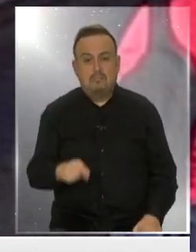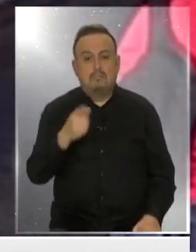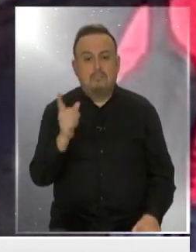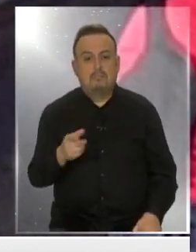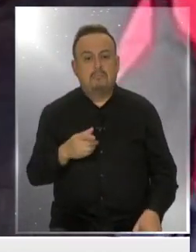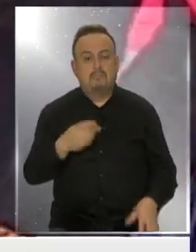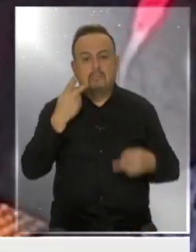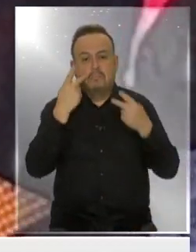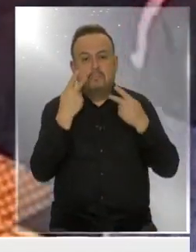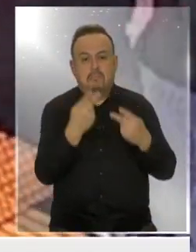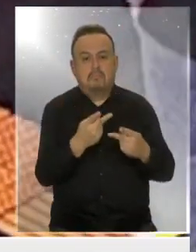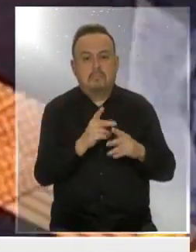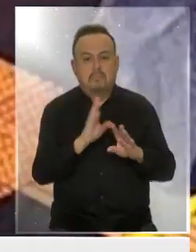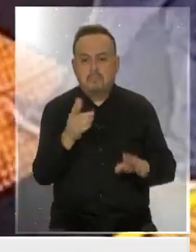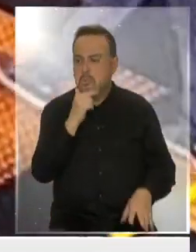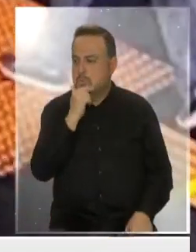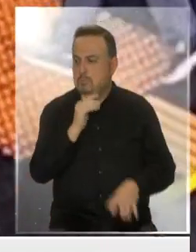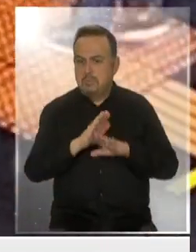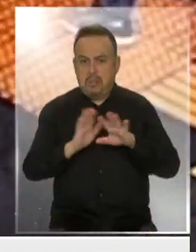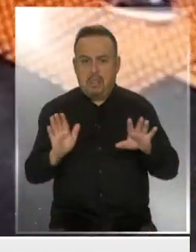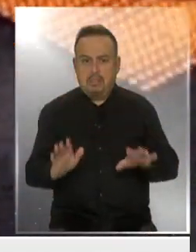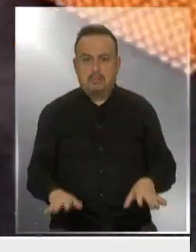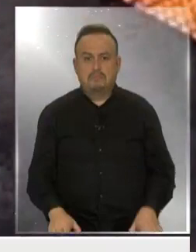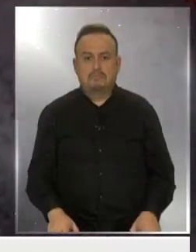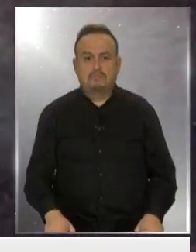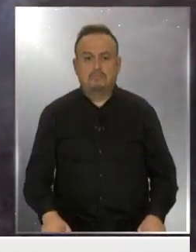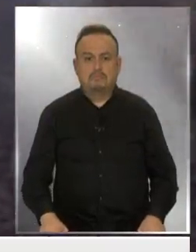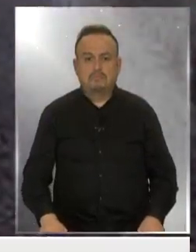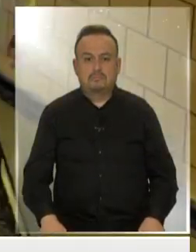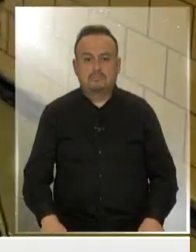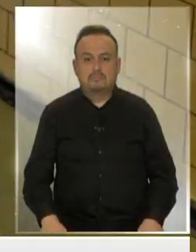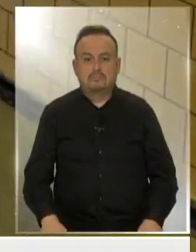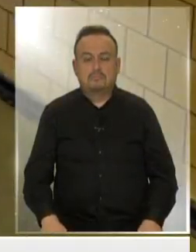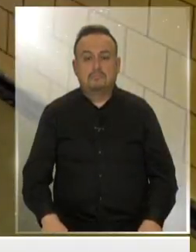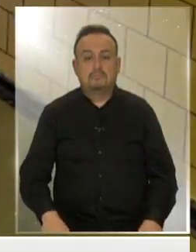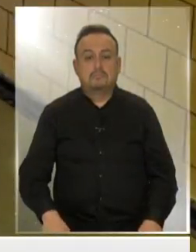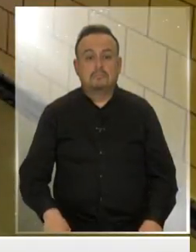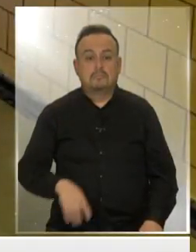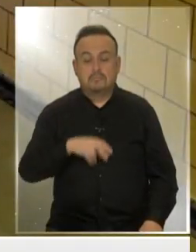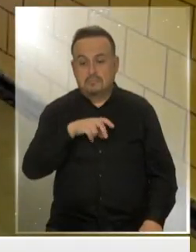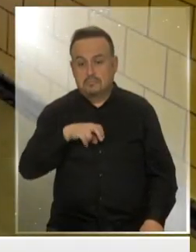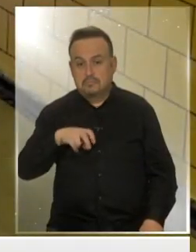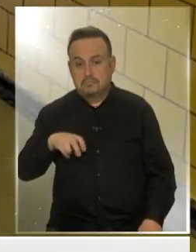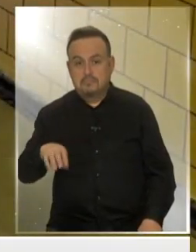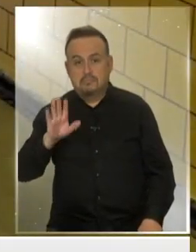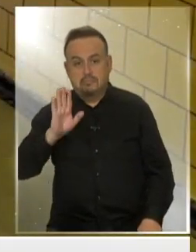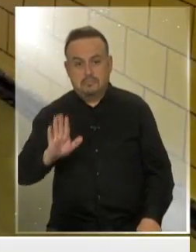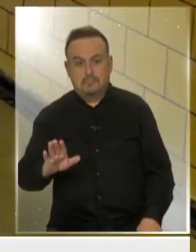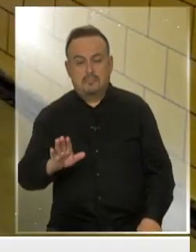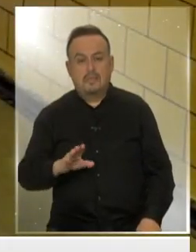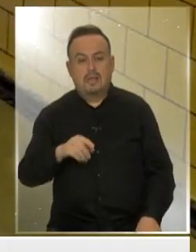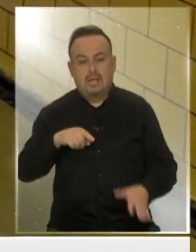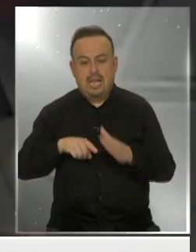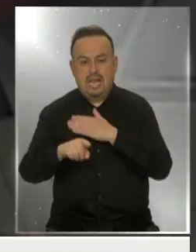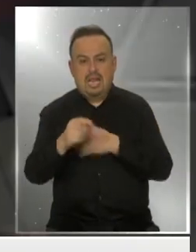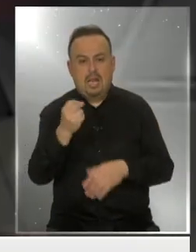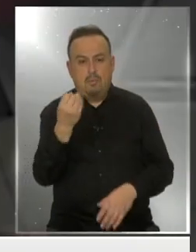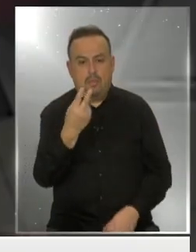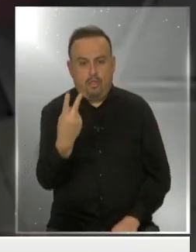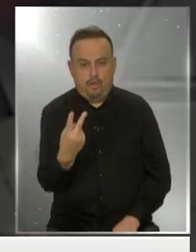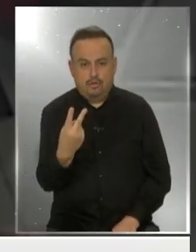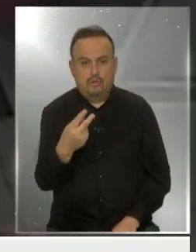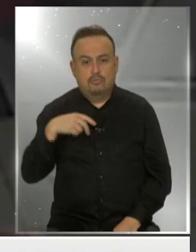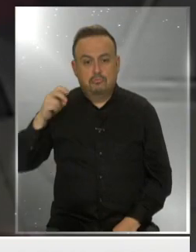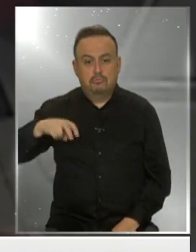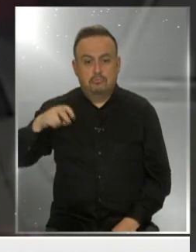comenzó su viaje sin levantar sospechas bajó en la estación que correspondía en la línea 2 del metro luego